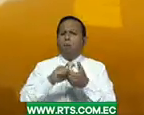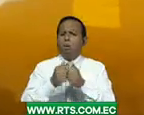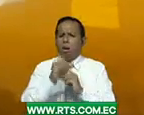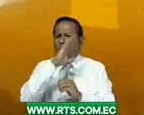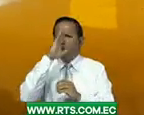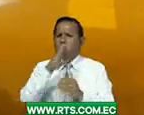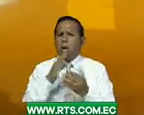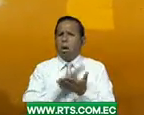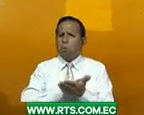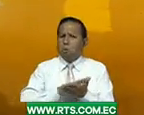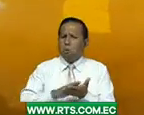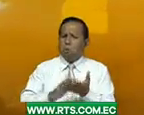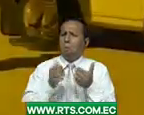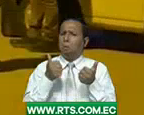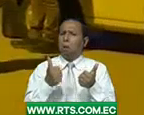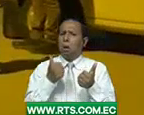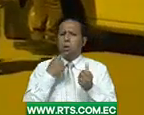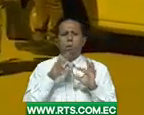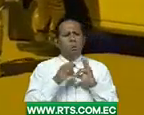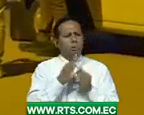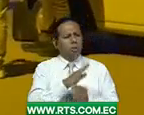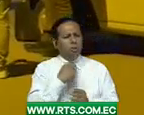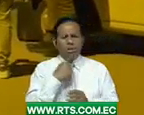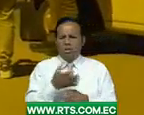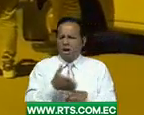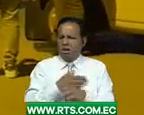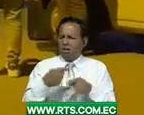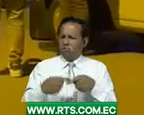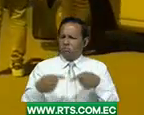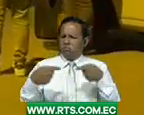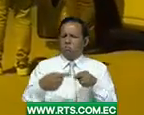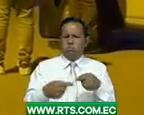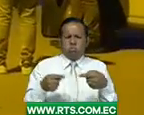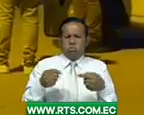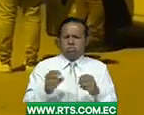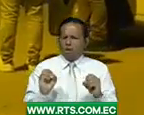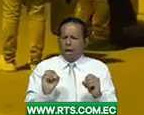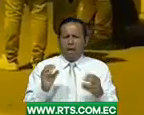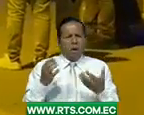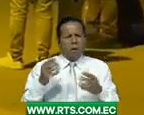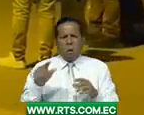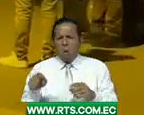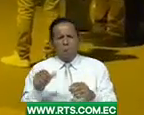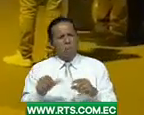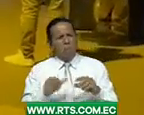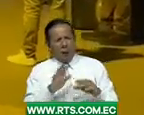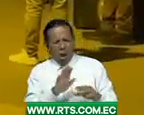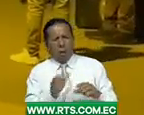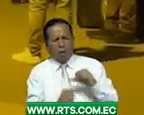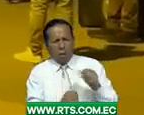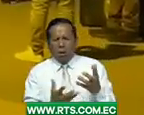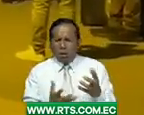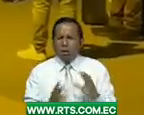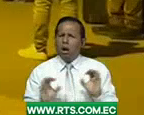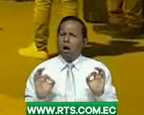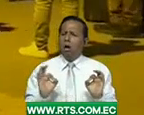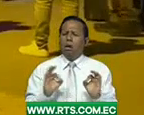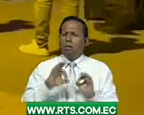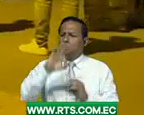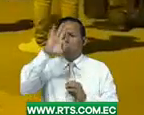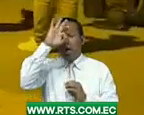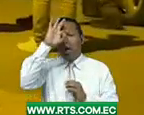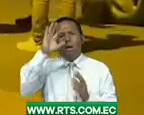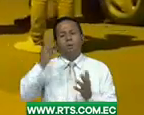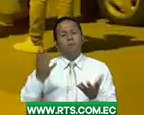familiares indicaron que no tenía enemigos y tampoco conocían que haya tenido algún tipo de amenazas. Desde